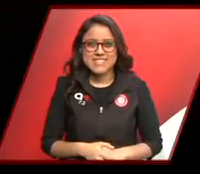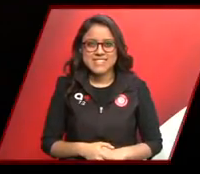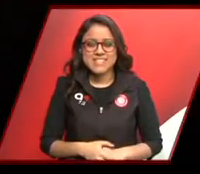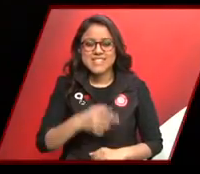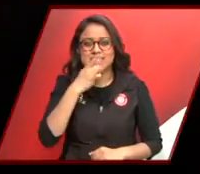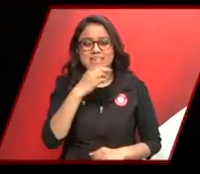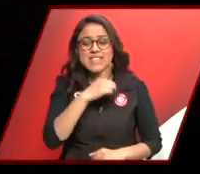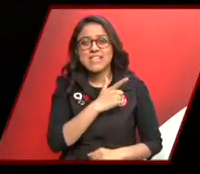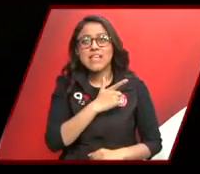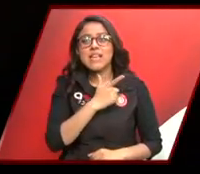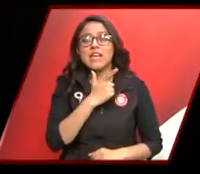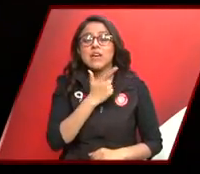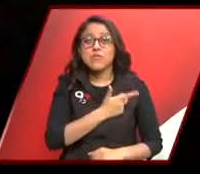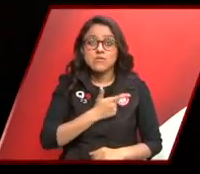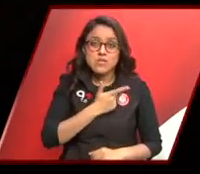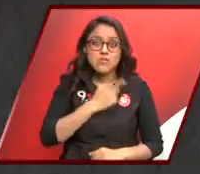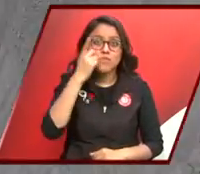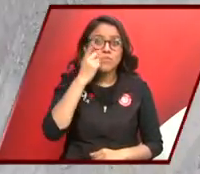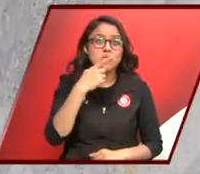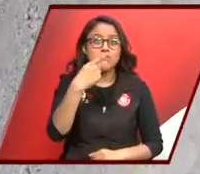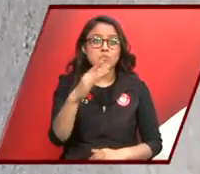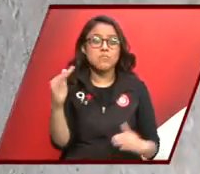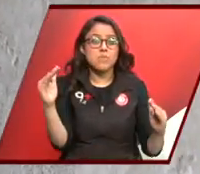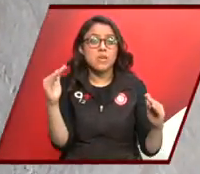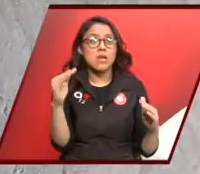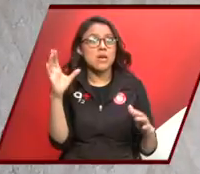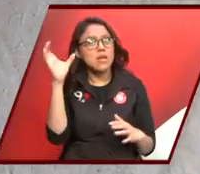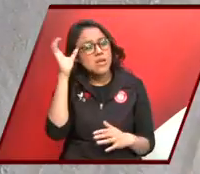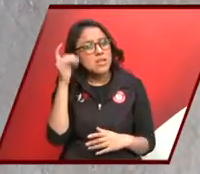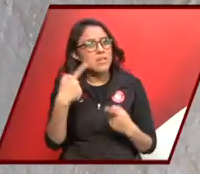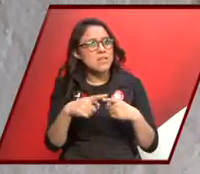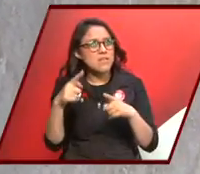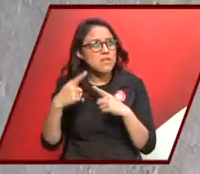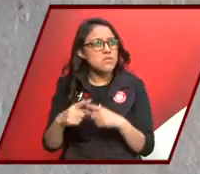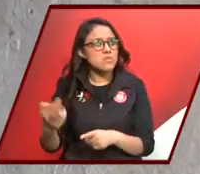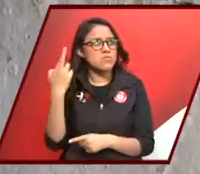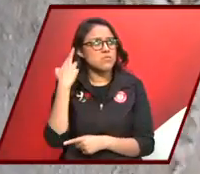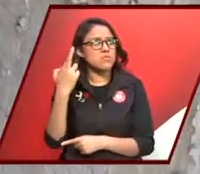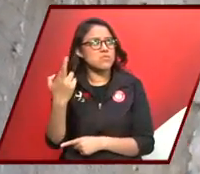Dice que le cuesta dormir y estar en su propia casa. Un ruido así.